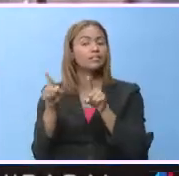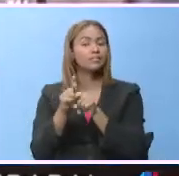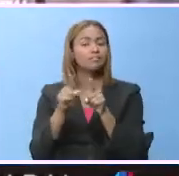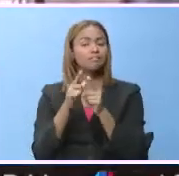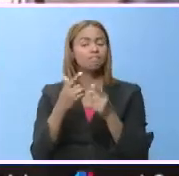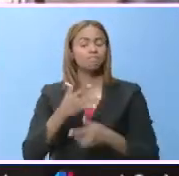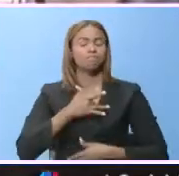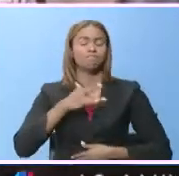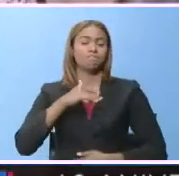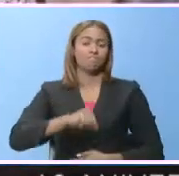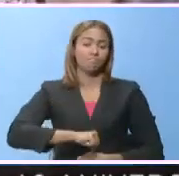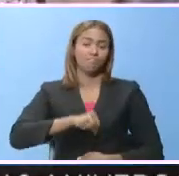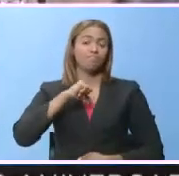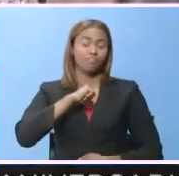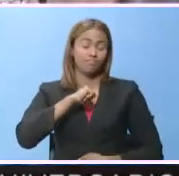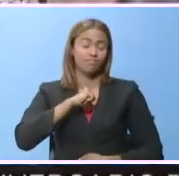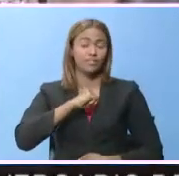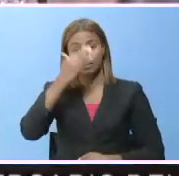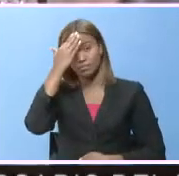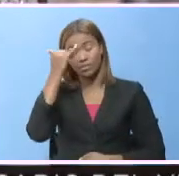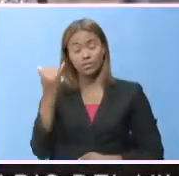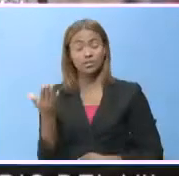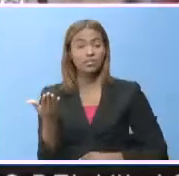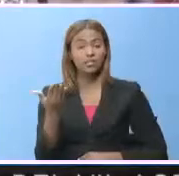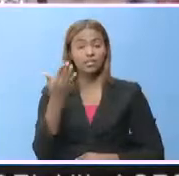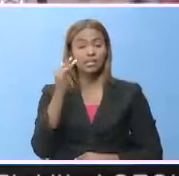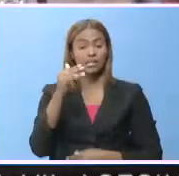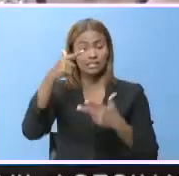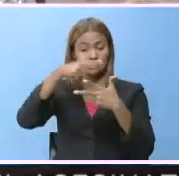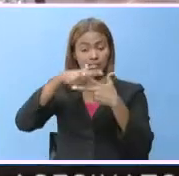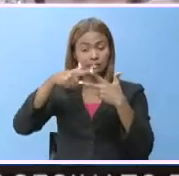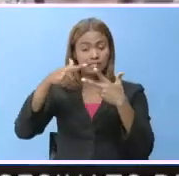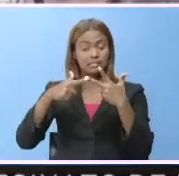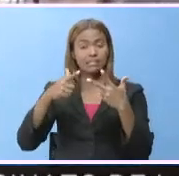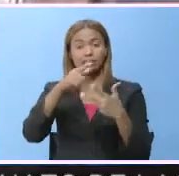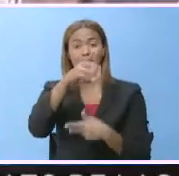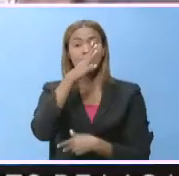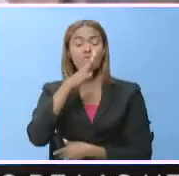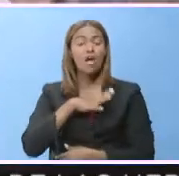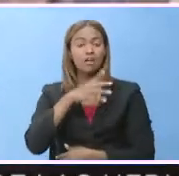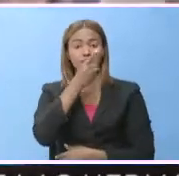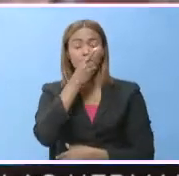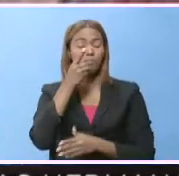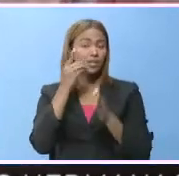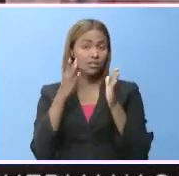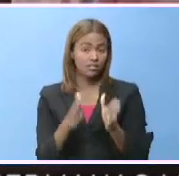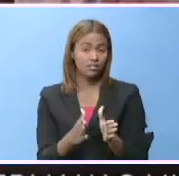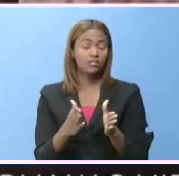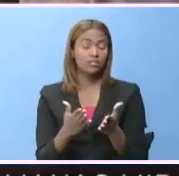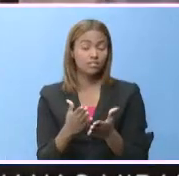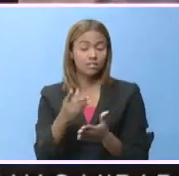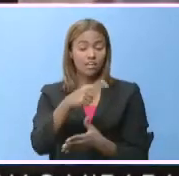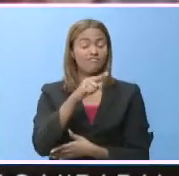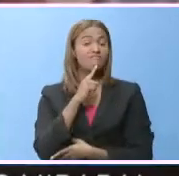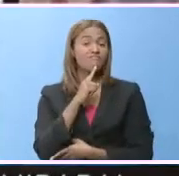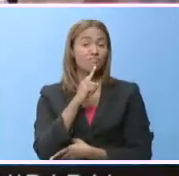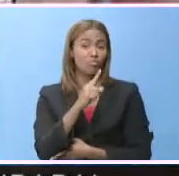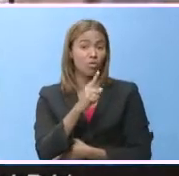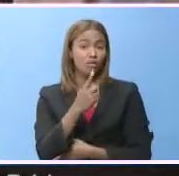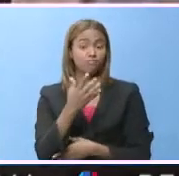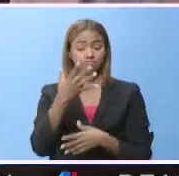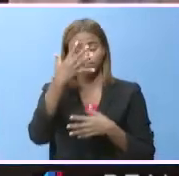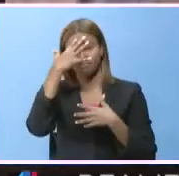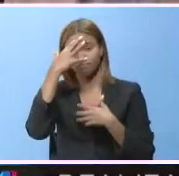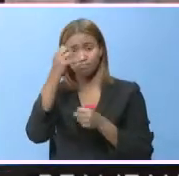de grandeza. Porque esas tres dominicanas que fueron